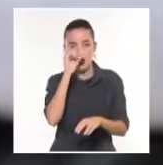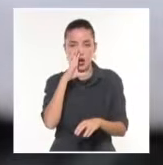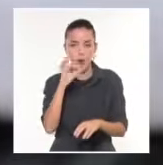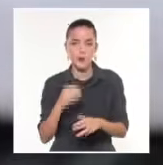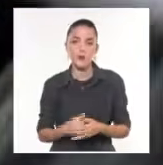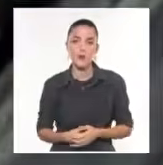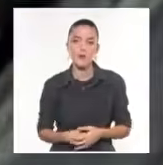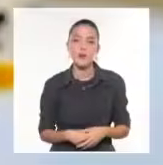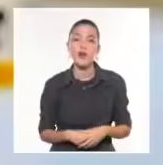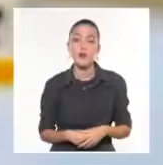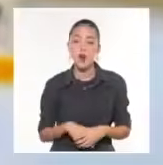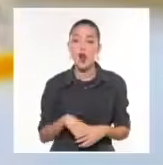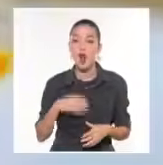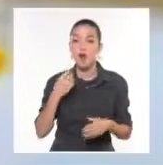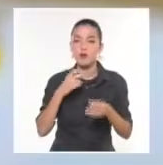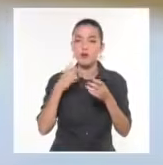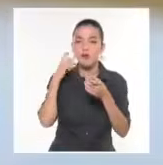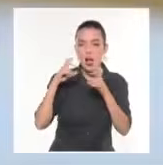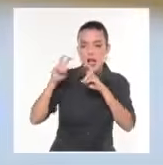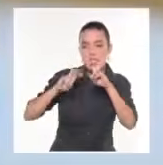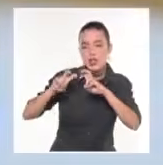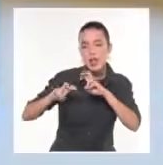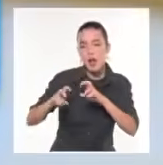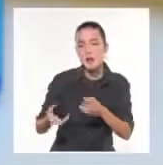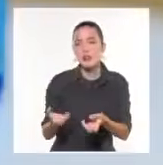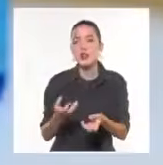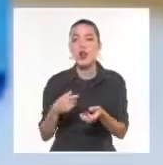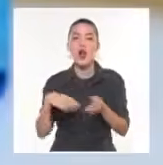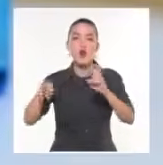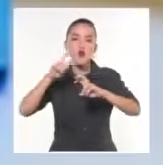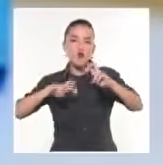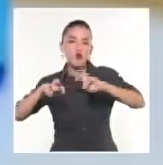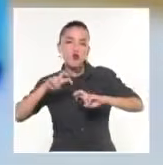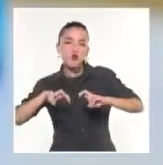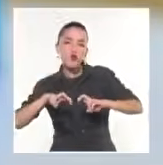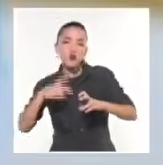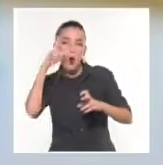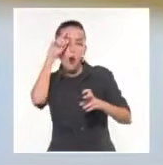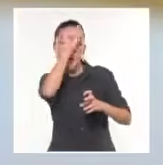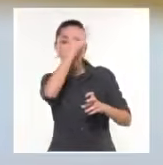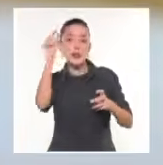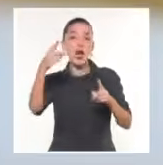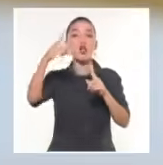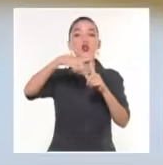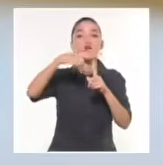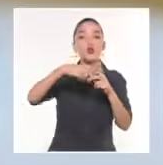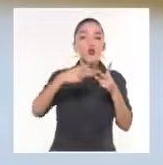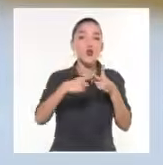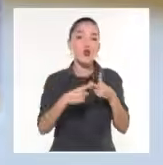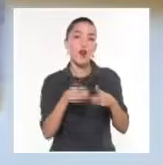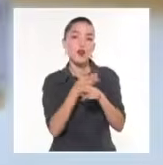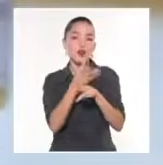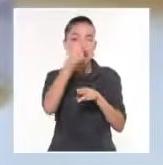LABEX realizaron estudios en el Hospital de las Tunas, el Hospital Provincial de Santiago de Cuba y centros de Santi Espíritu y Cienfuegos.